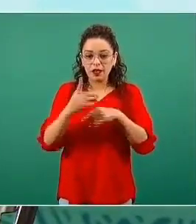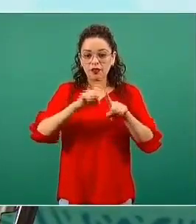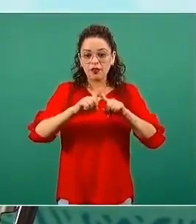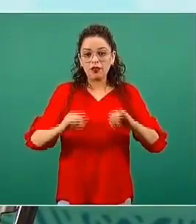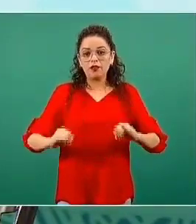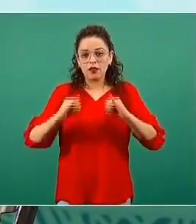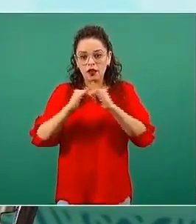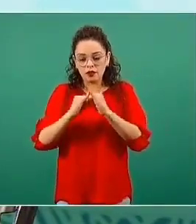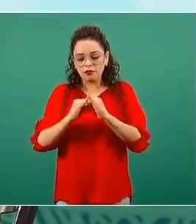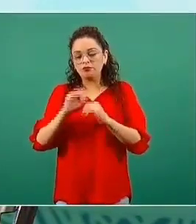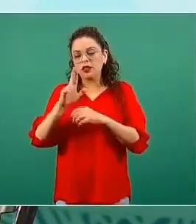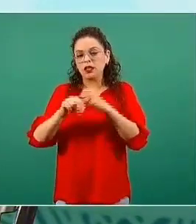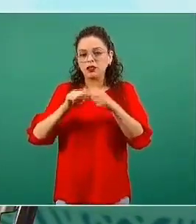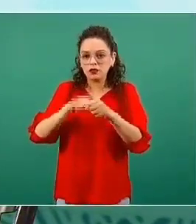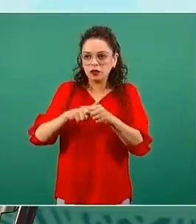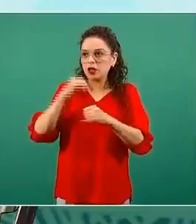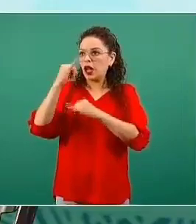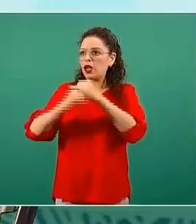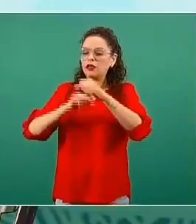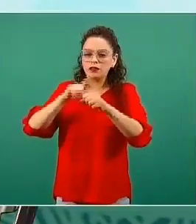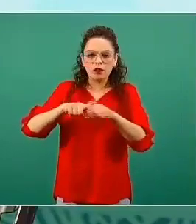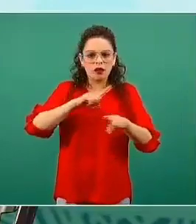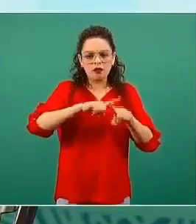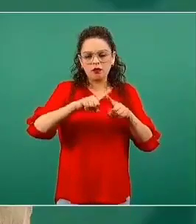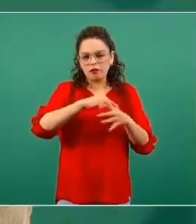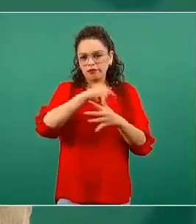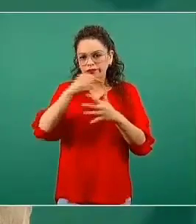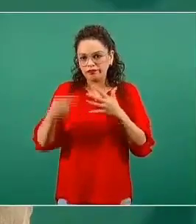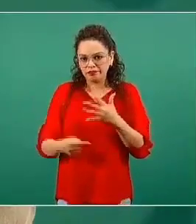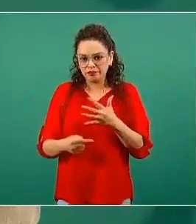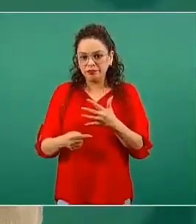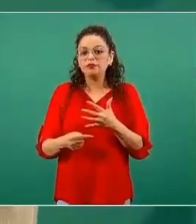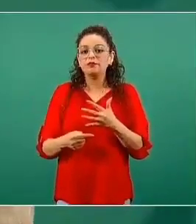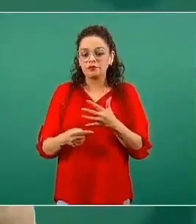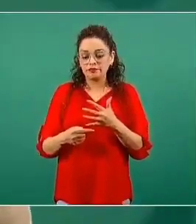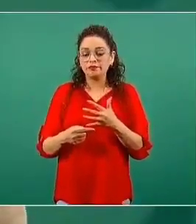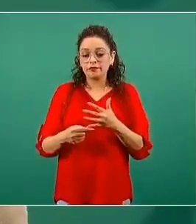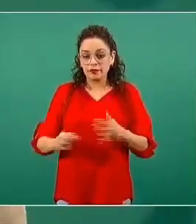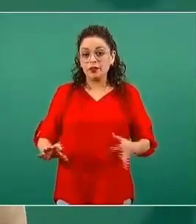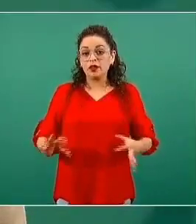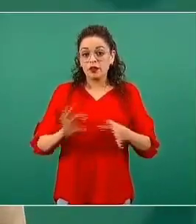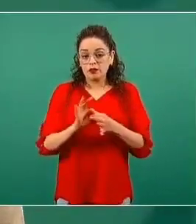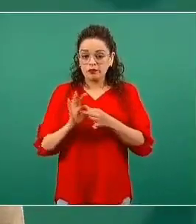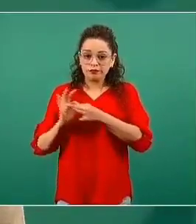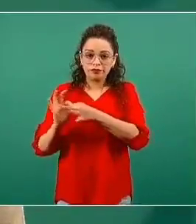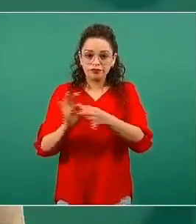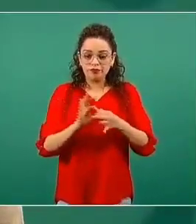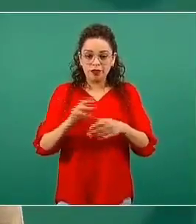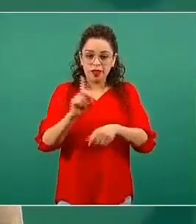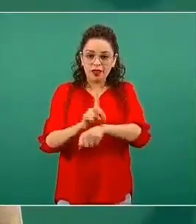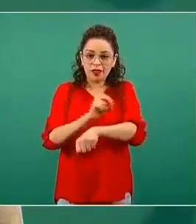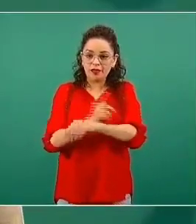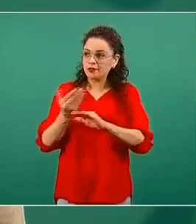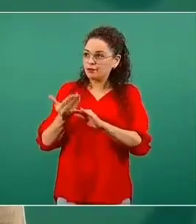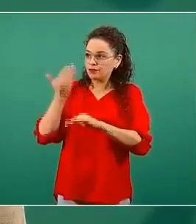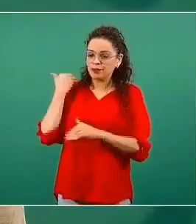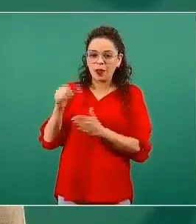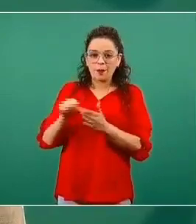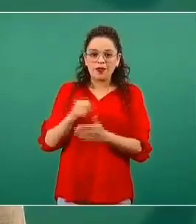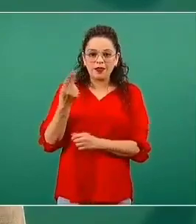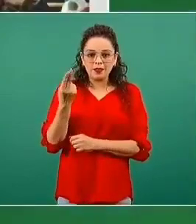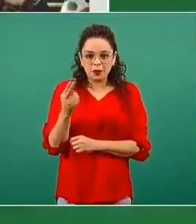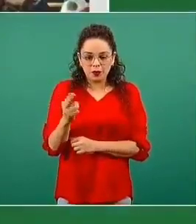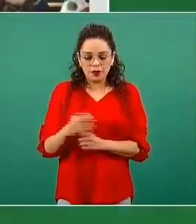nacionales, internacionales, multidisciplinarias, que nos han venido acompañando a partir de ese seminario de noviembre. Y como ya